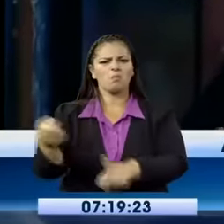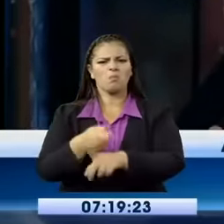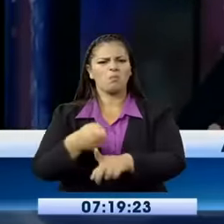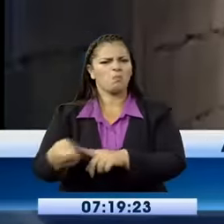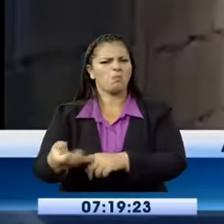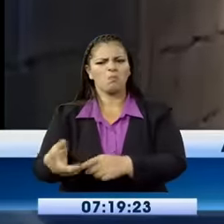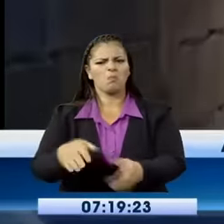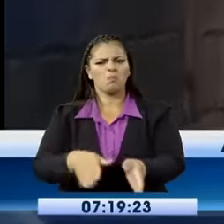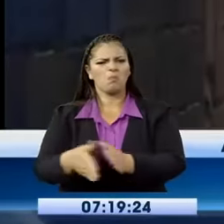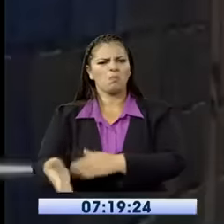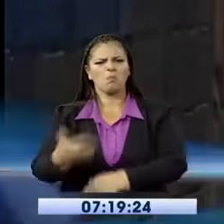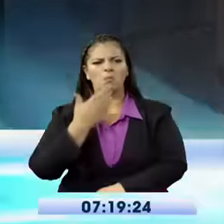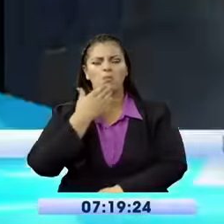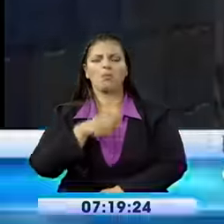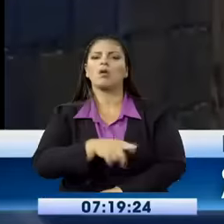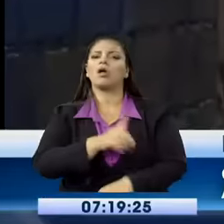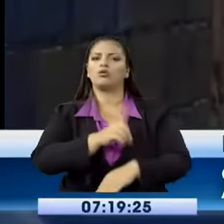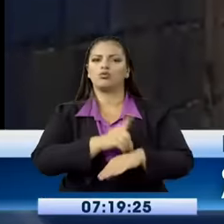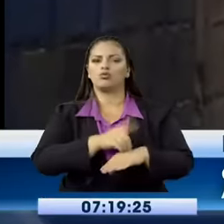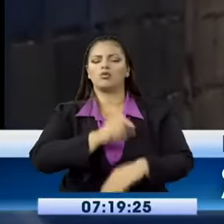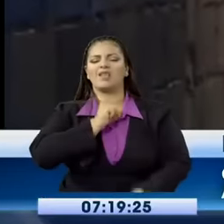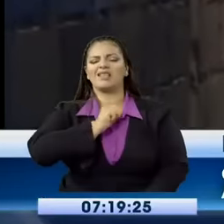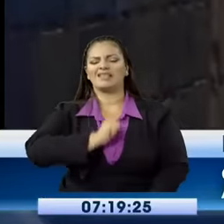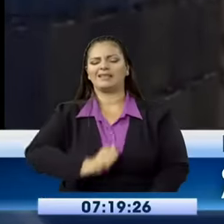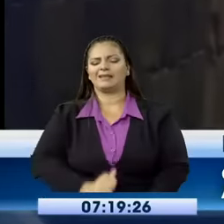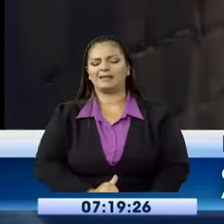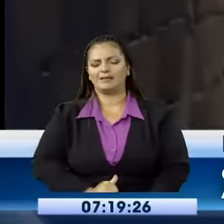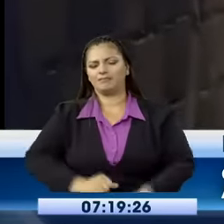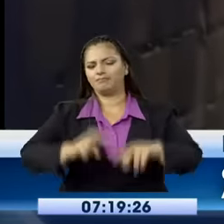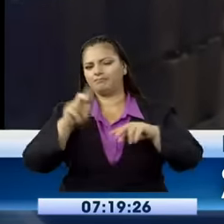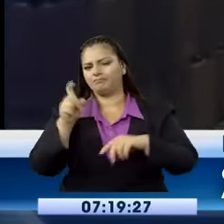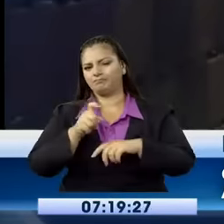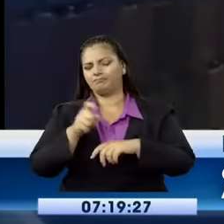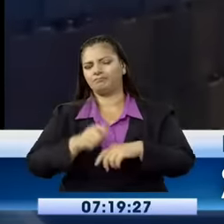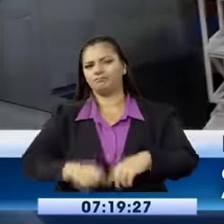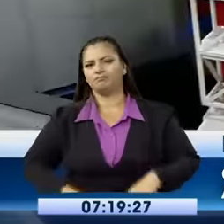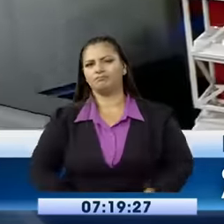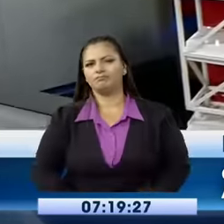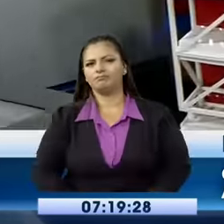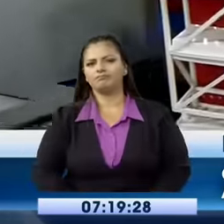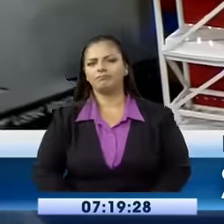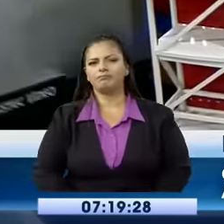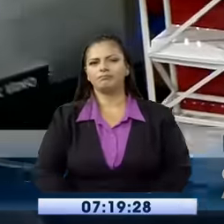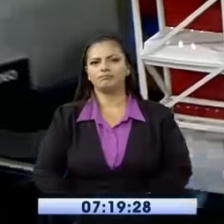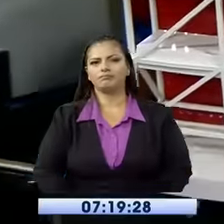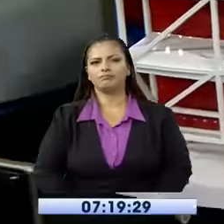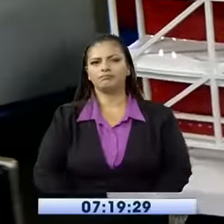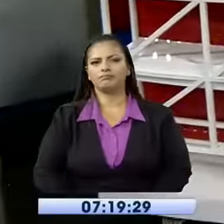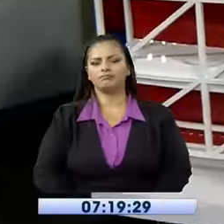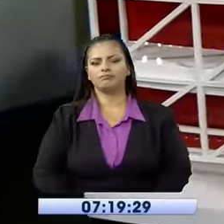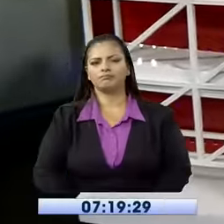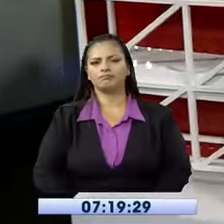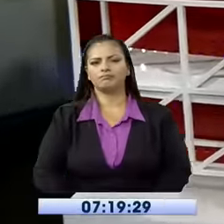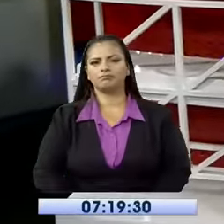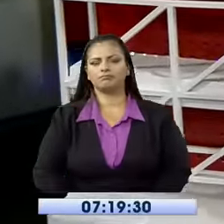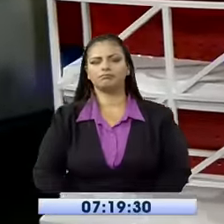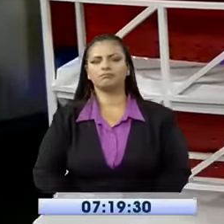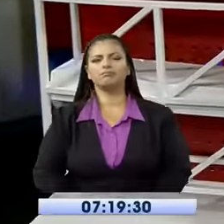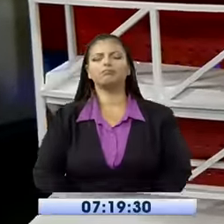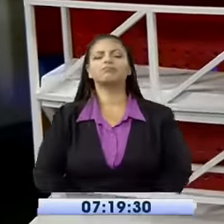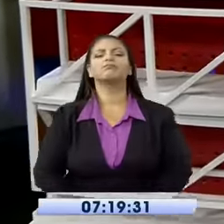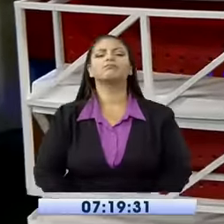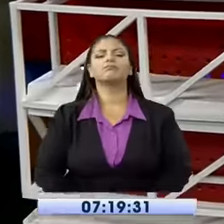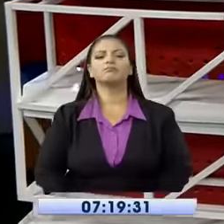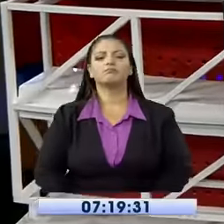protocolo de informó jor salaz una mujer de Aproximadamente 40